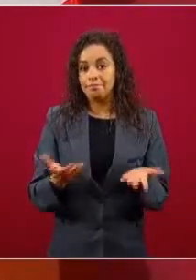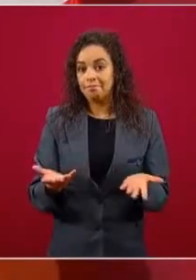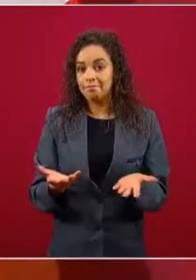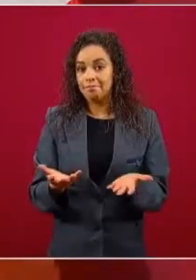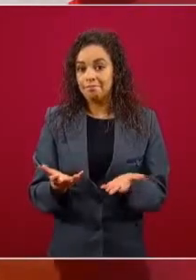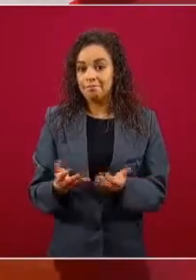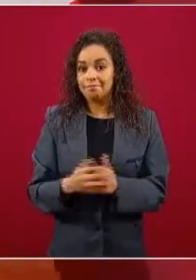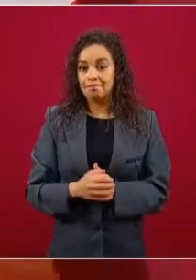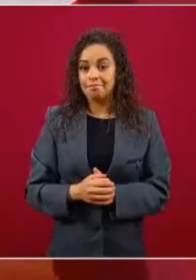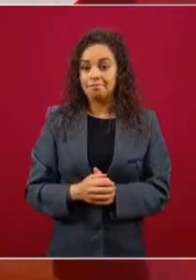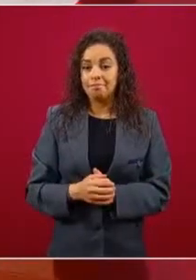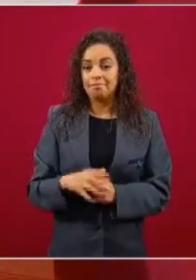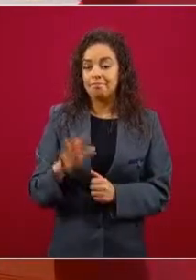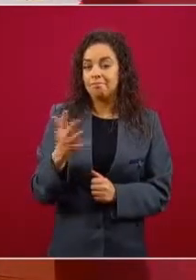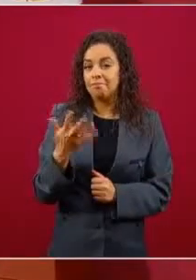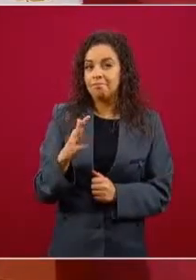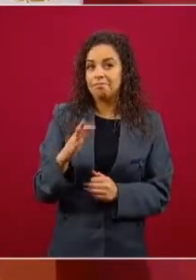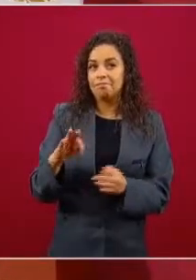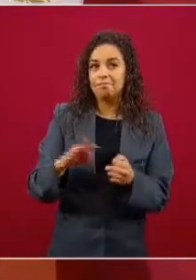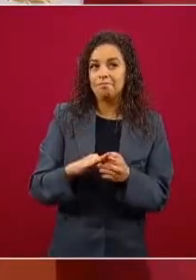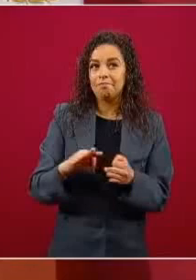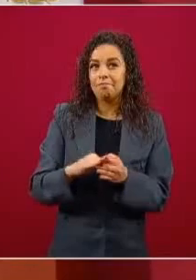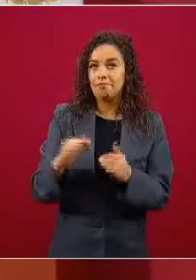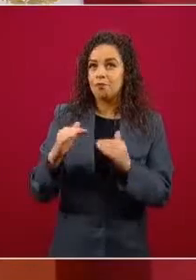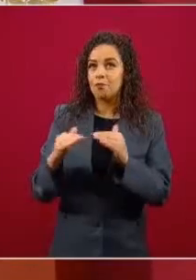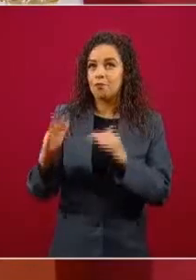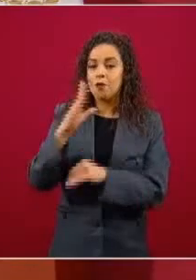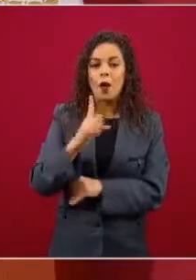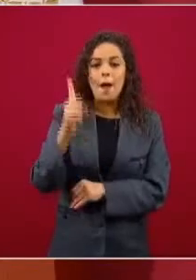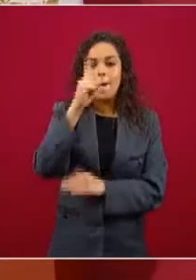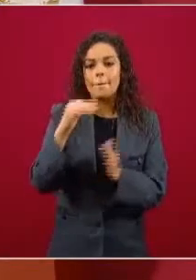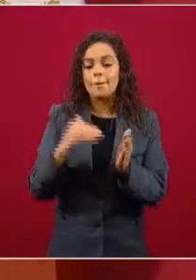poco más de $1,000 por mes.